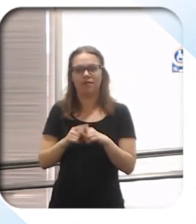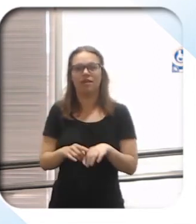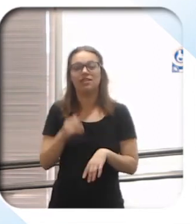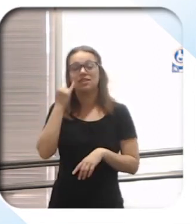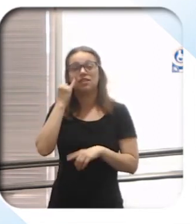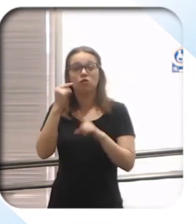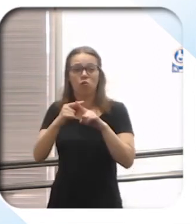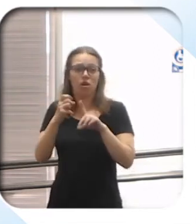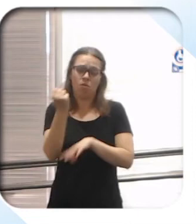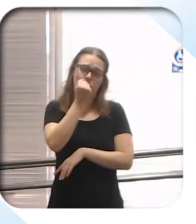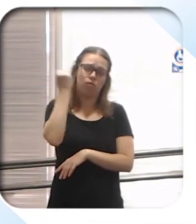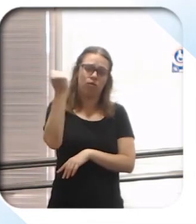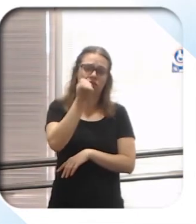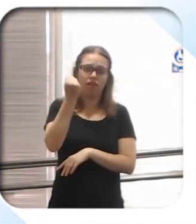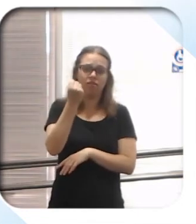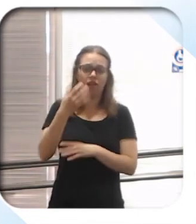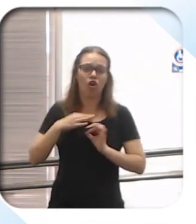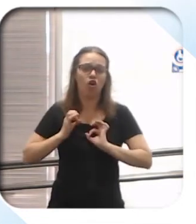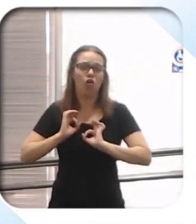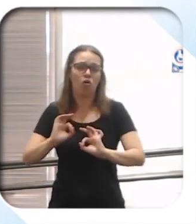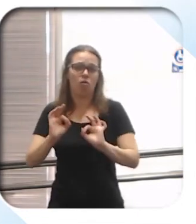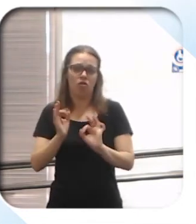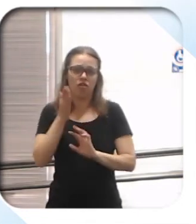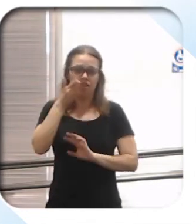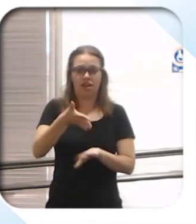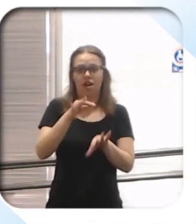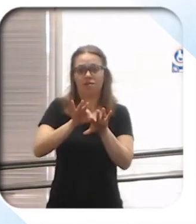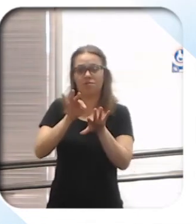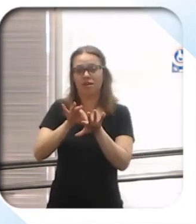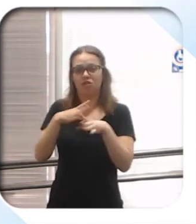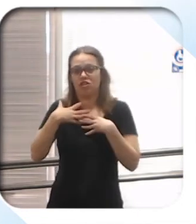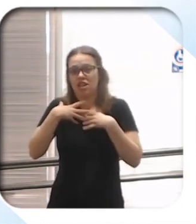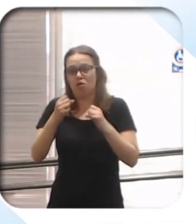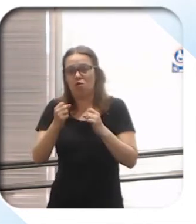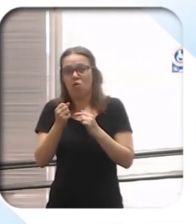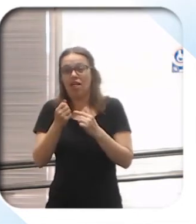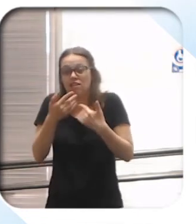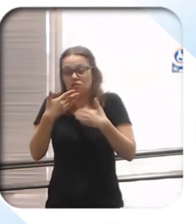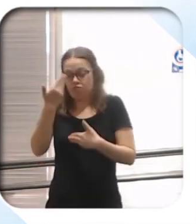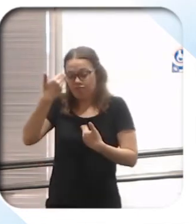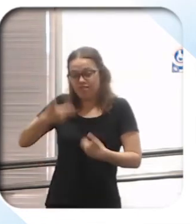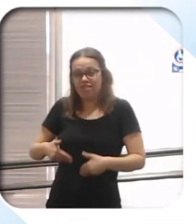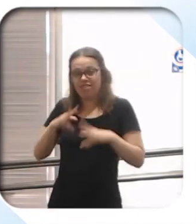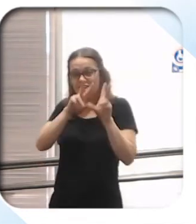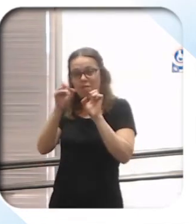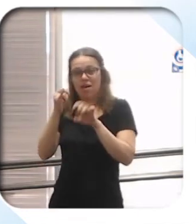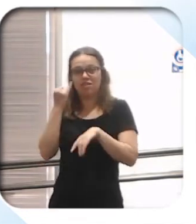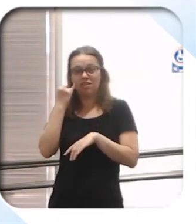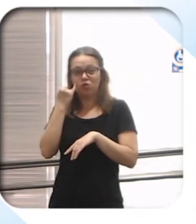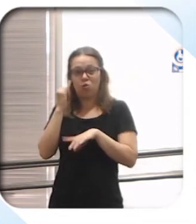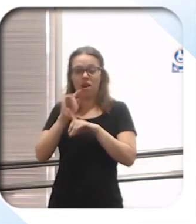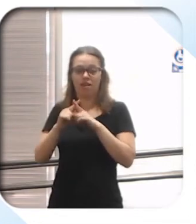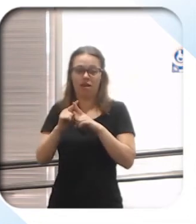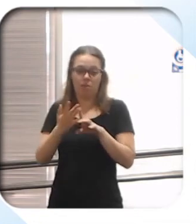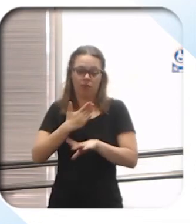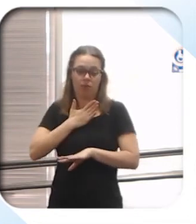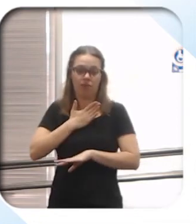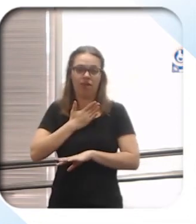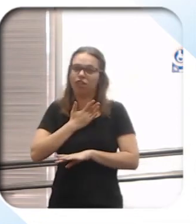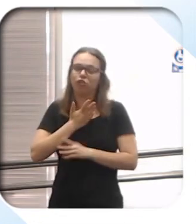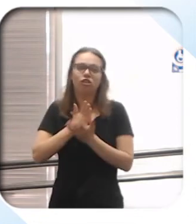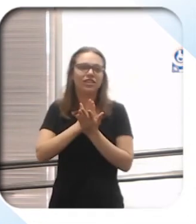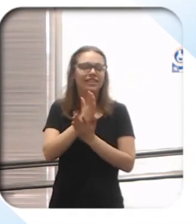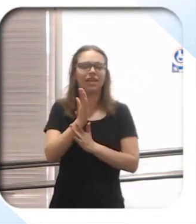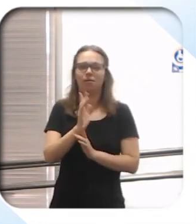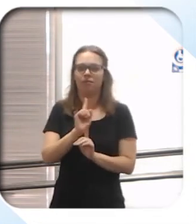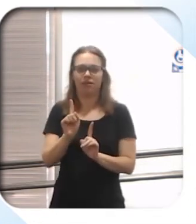Sexualidad. Es importante que se sientan cómodos al consultar a los profesionales de la salud sobre su sexualidad, cosa que no siempre pasa,